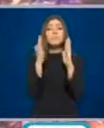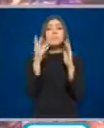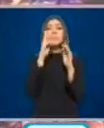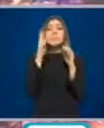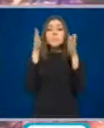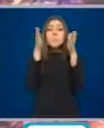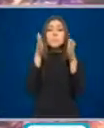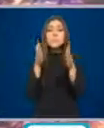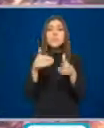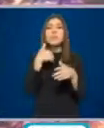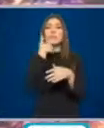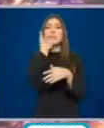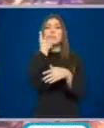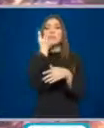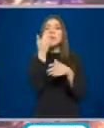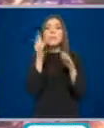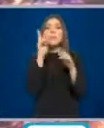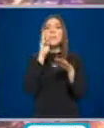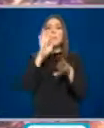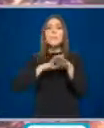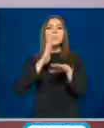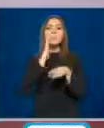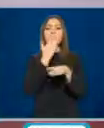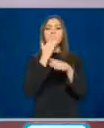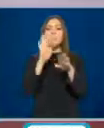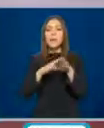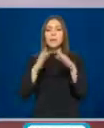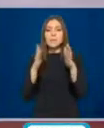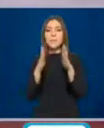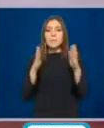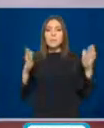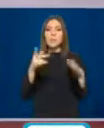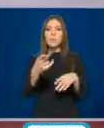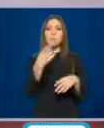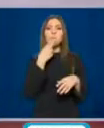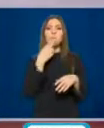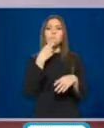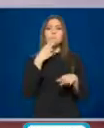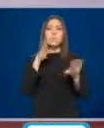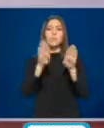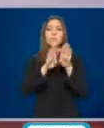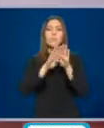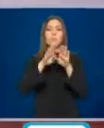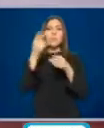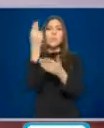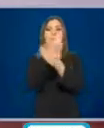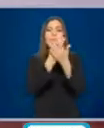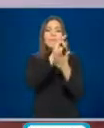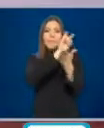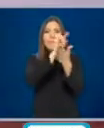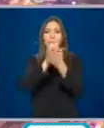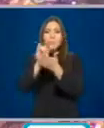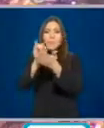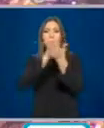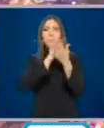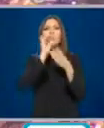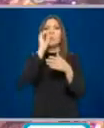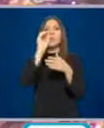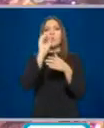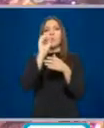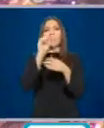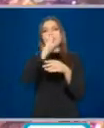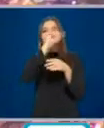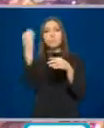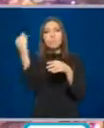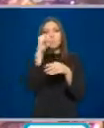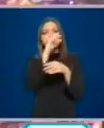ejemplo, si quiero ensanchar mi pompa, etcétera, entonces utiliza estampado, utiliza textura o un color muy llamativo. Todo lo opuesto